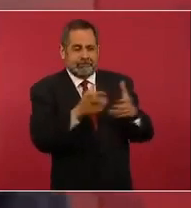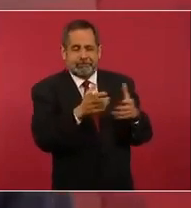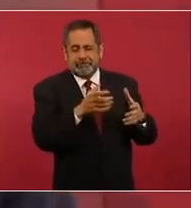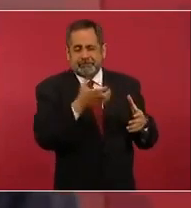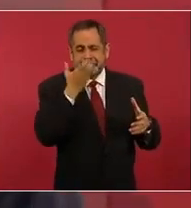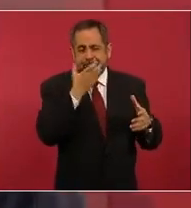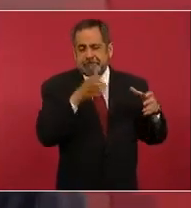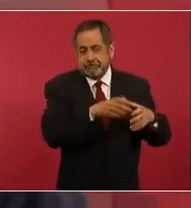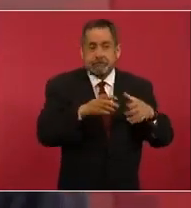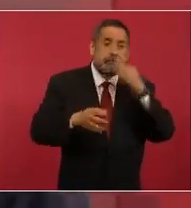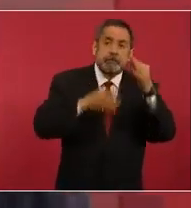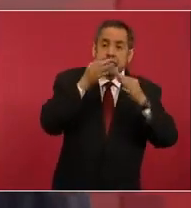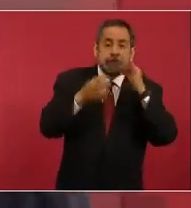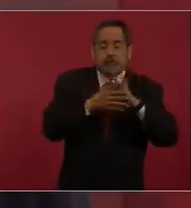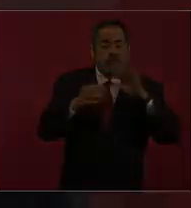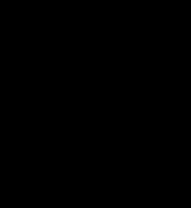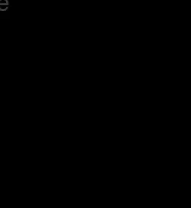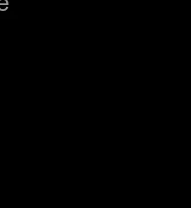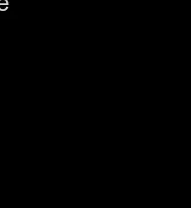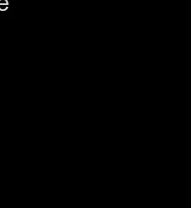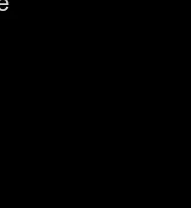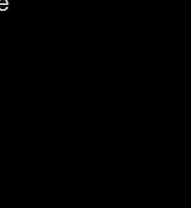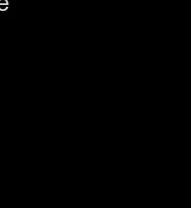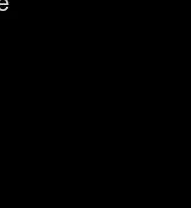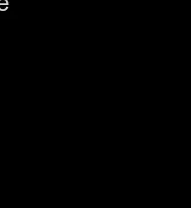conservadores, y también